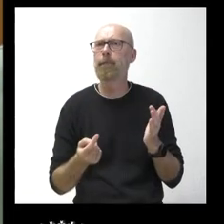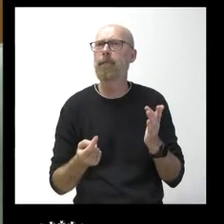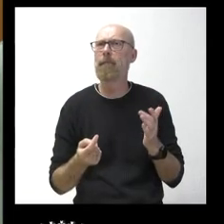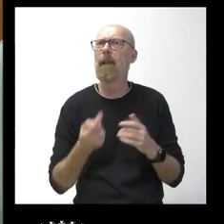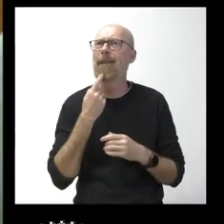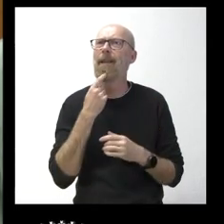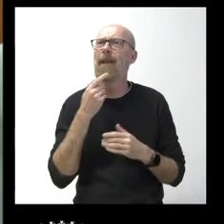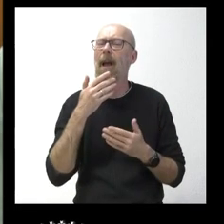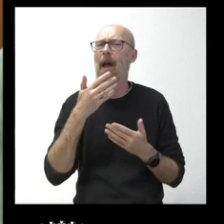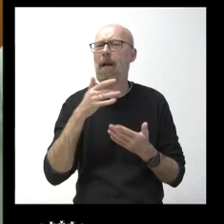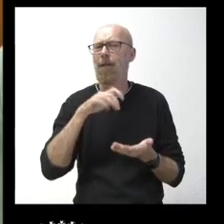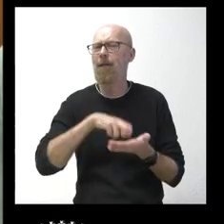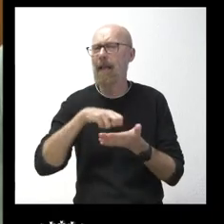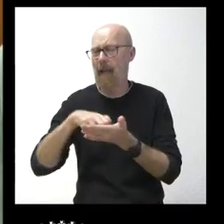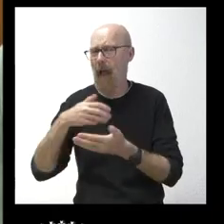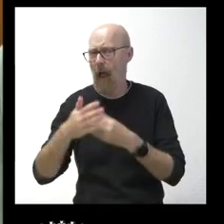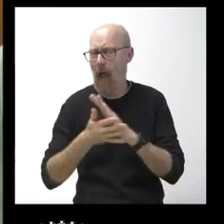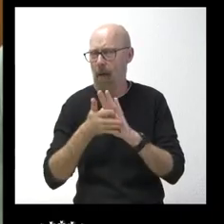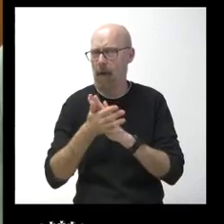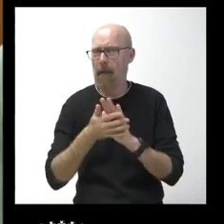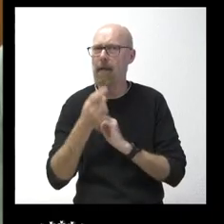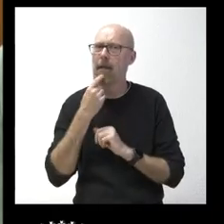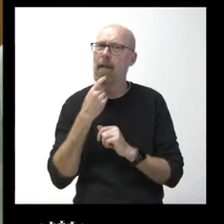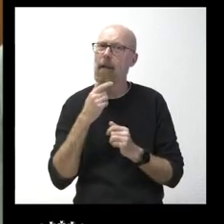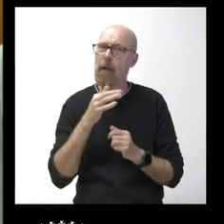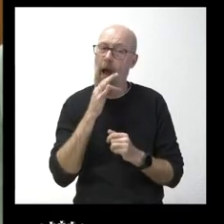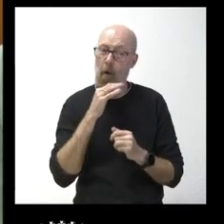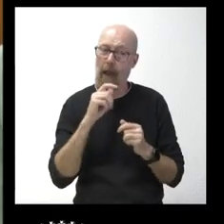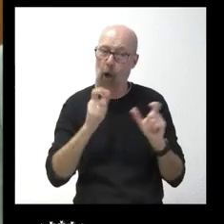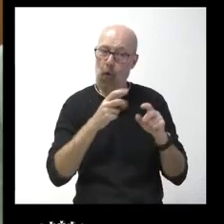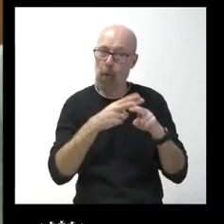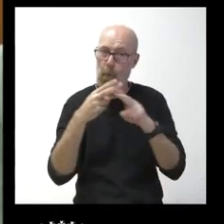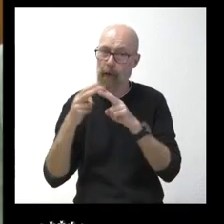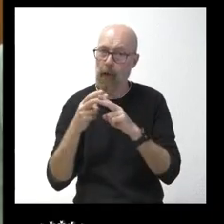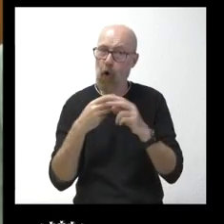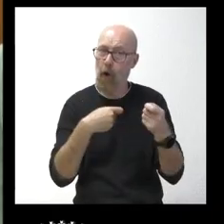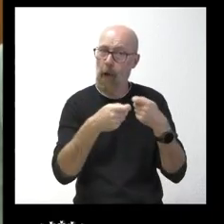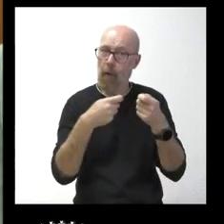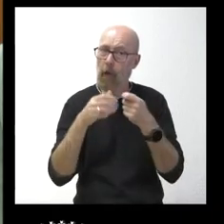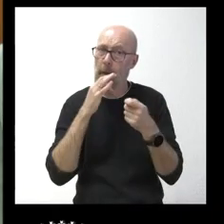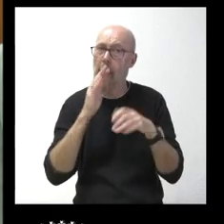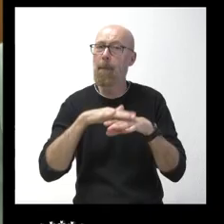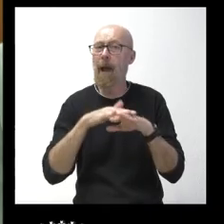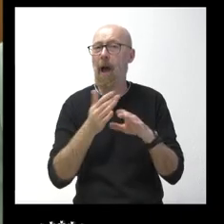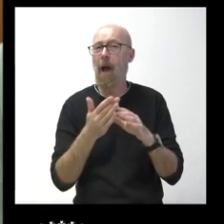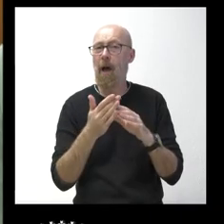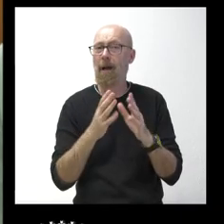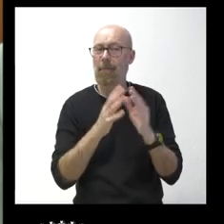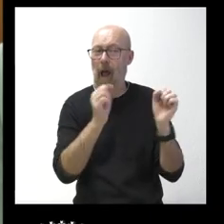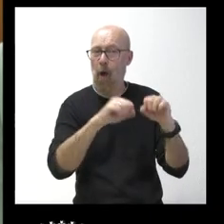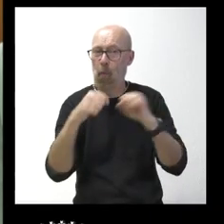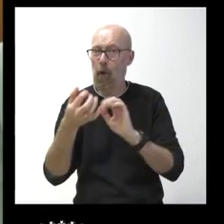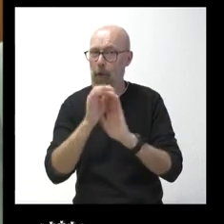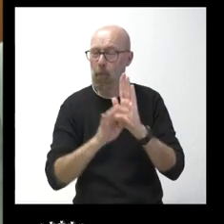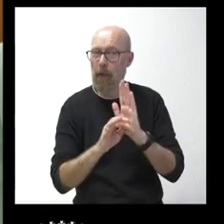calendario Eh sí que nos puede comentar si se están manteniendo negociaciones con los grupos parlamentarios de cara precisamente a a cerrar ese presupuesto